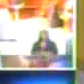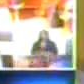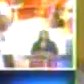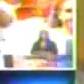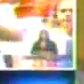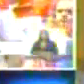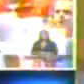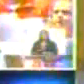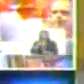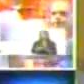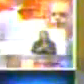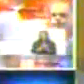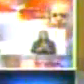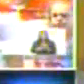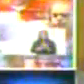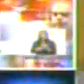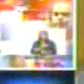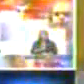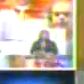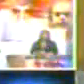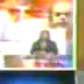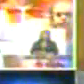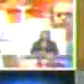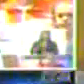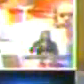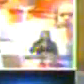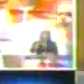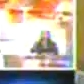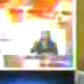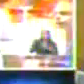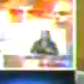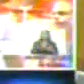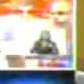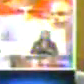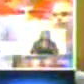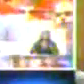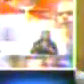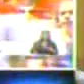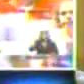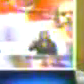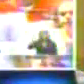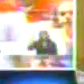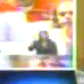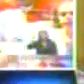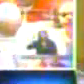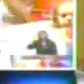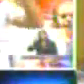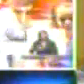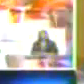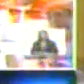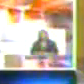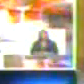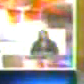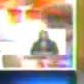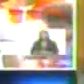me refiero con la falta de objetividad. Estos son sus argumentos más fuertes hacia mí. Esto es lo que me he encontrado yo en redes sociales. Que